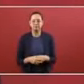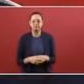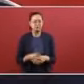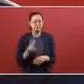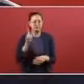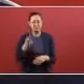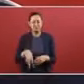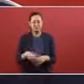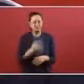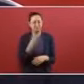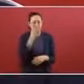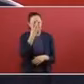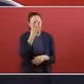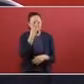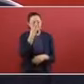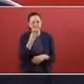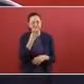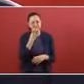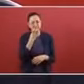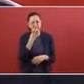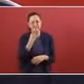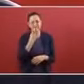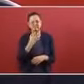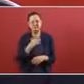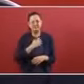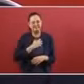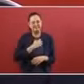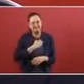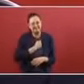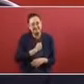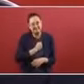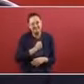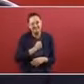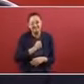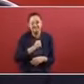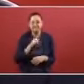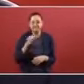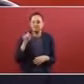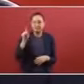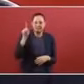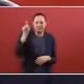mucho lo de Hidalgo,